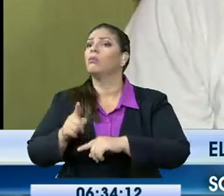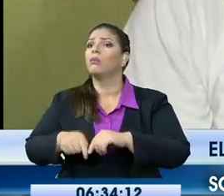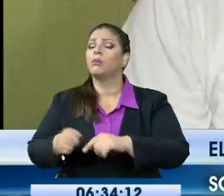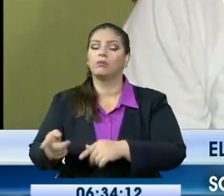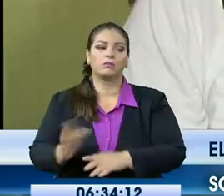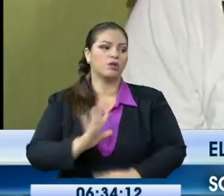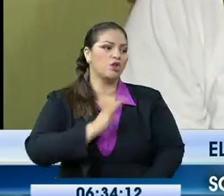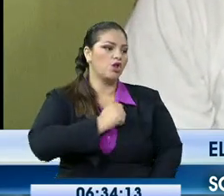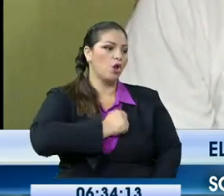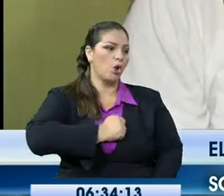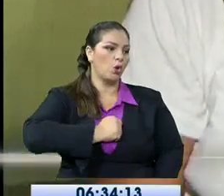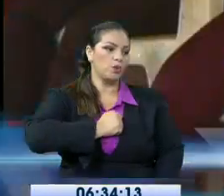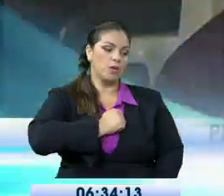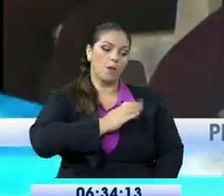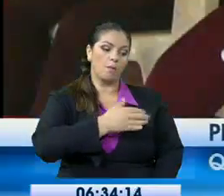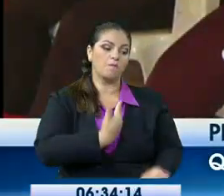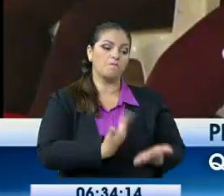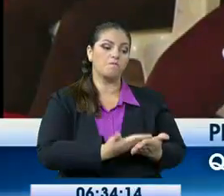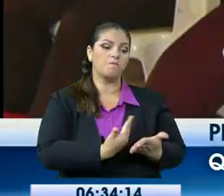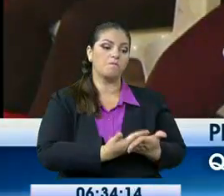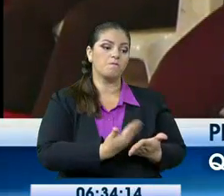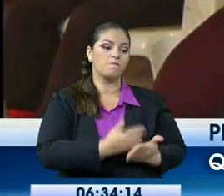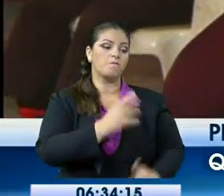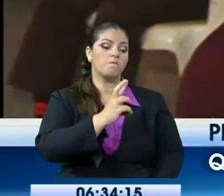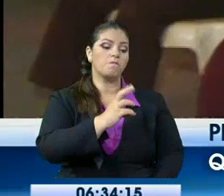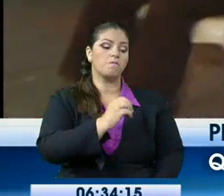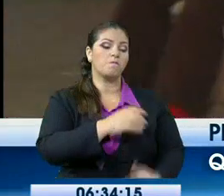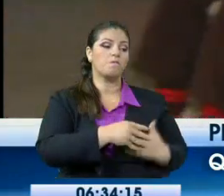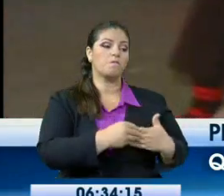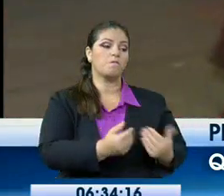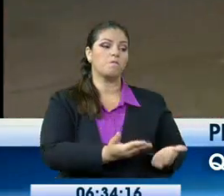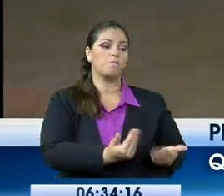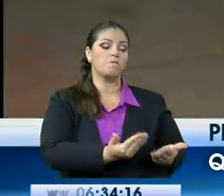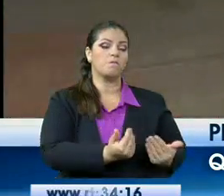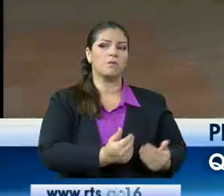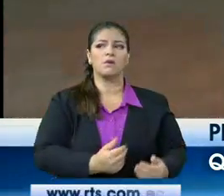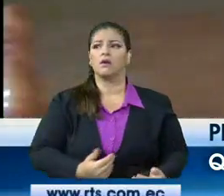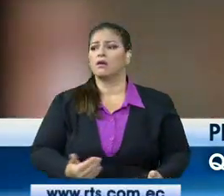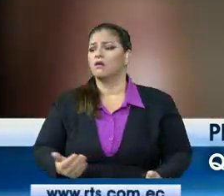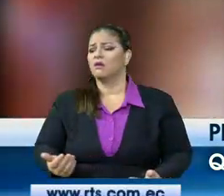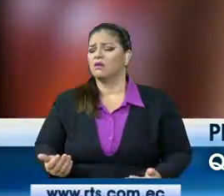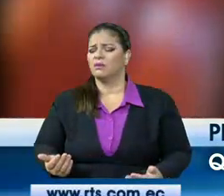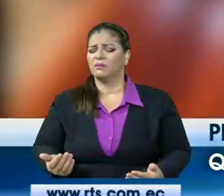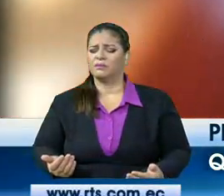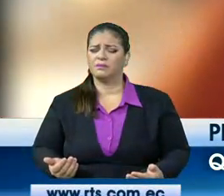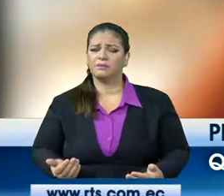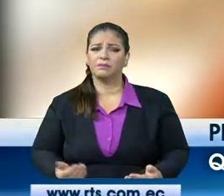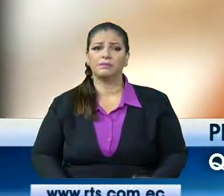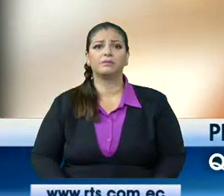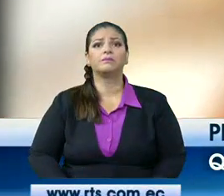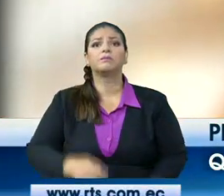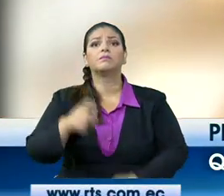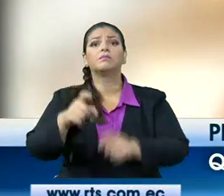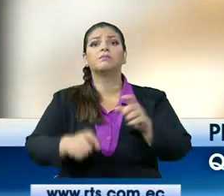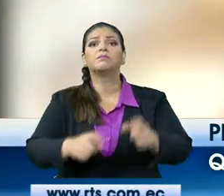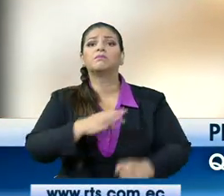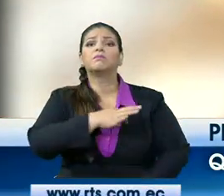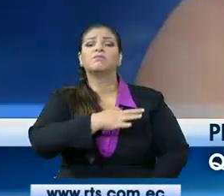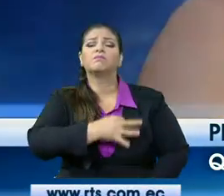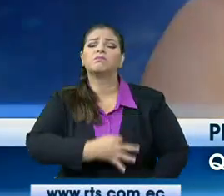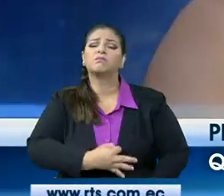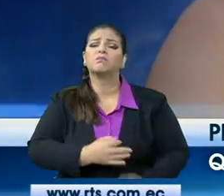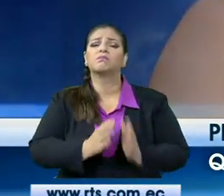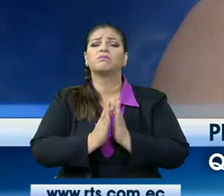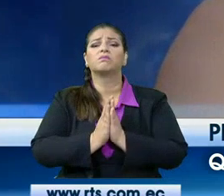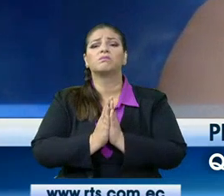tengo, son $600. Por eso esperan una acción solidaria lo antes posible, de manos caritativas o de alguna institución pública o privada,